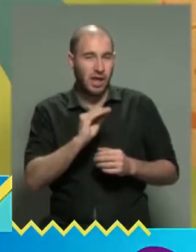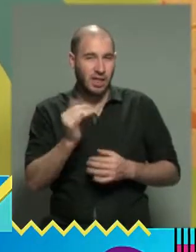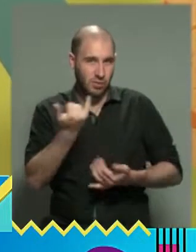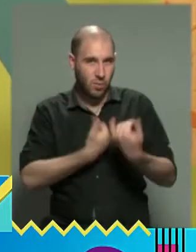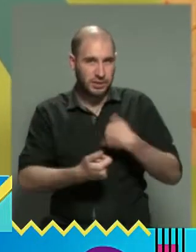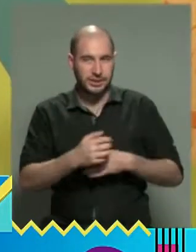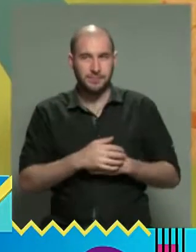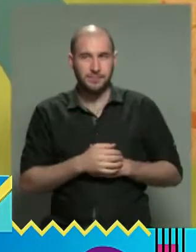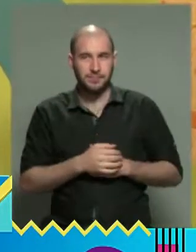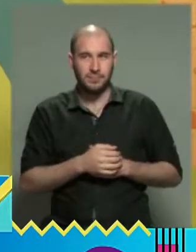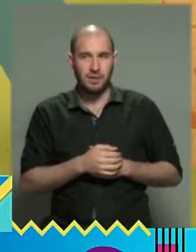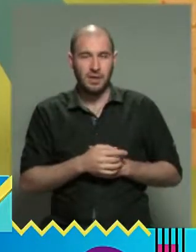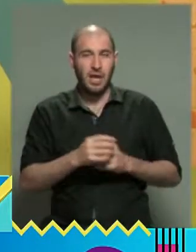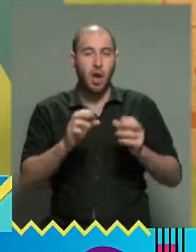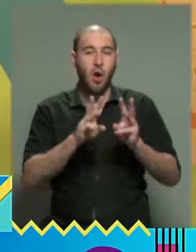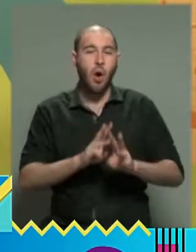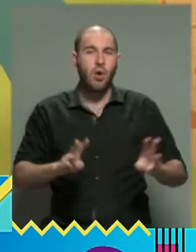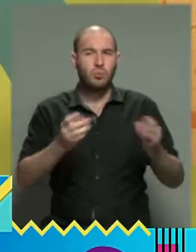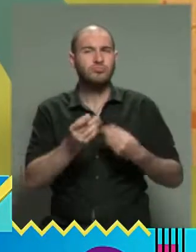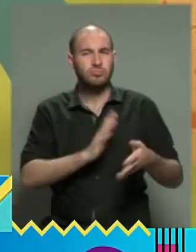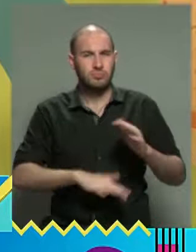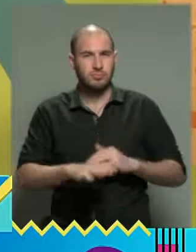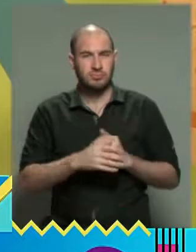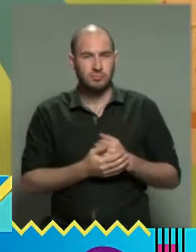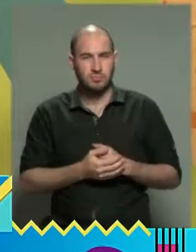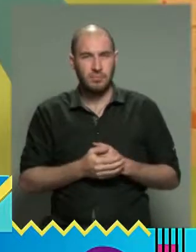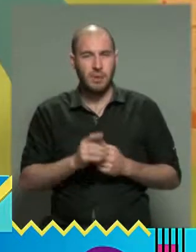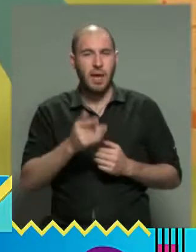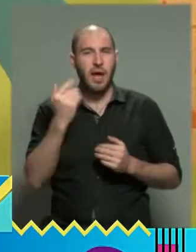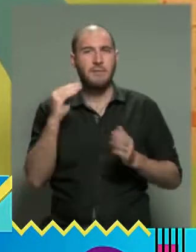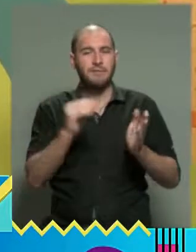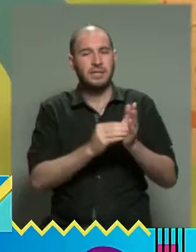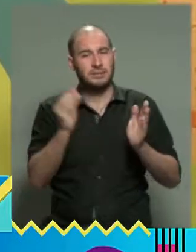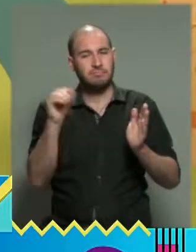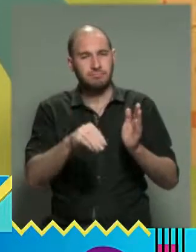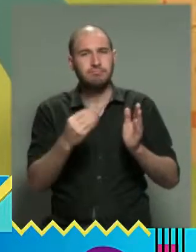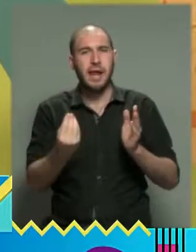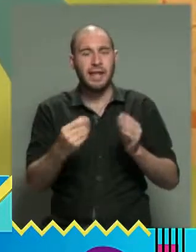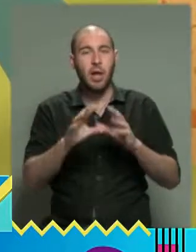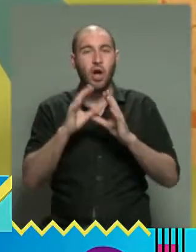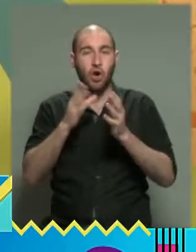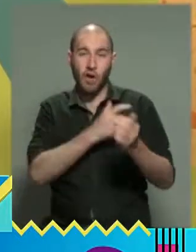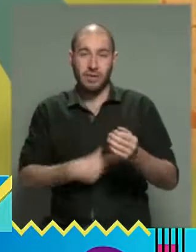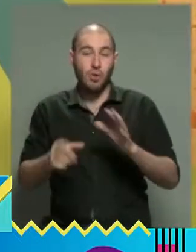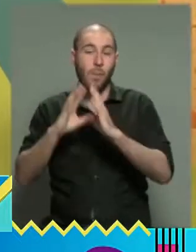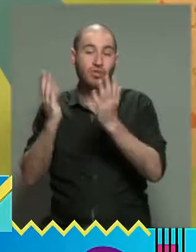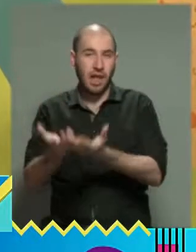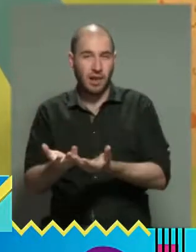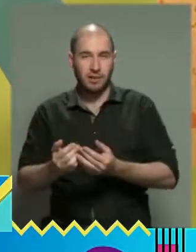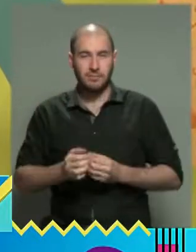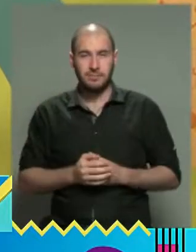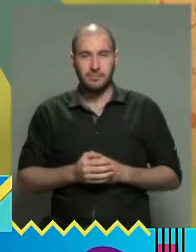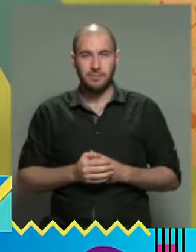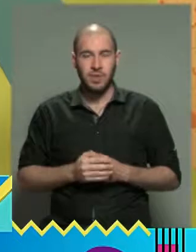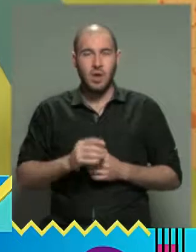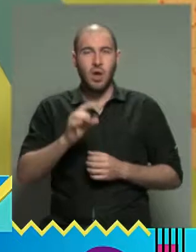bueno, lo que hace Naciones Unidas es establecer una fecha a fin de que los gobiernos del mundo